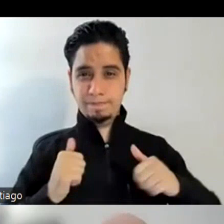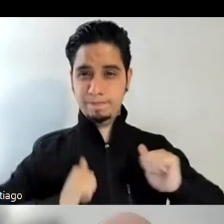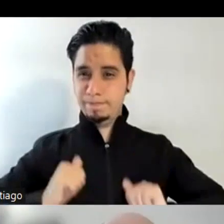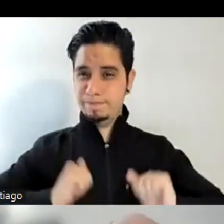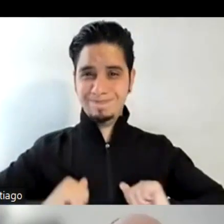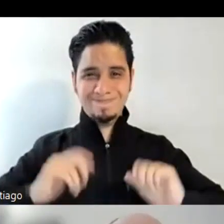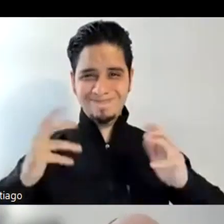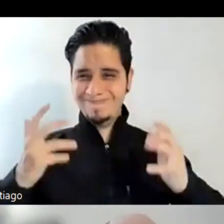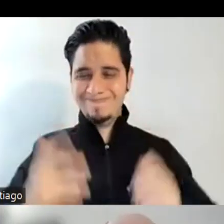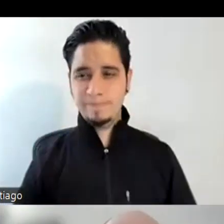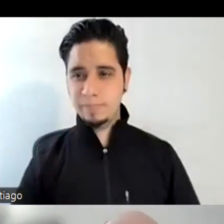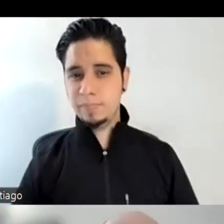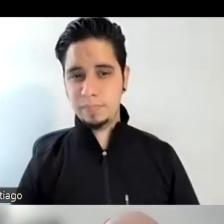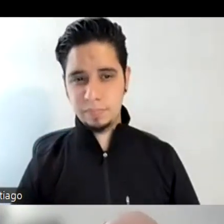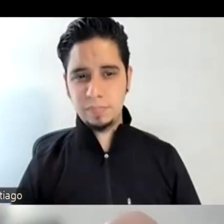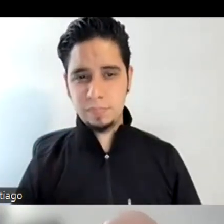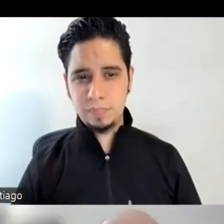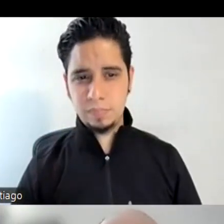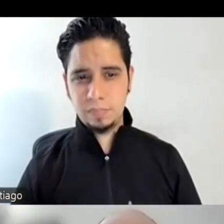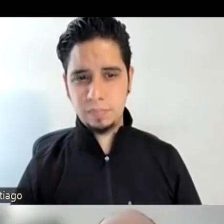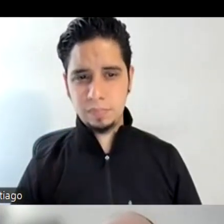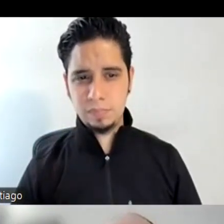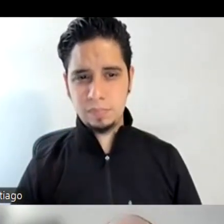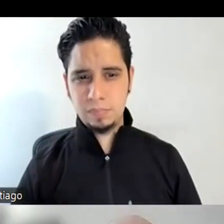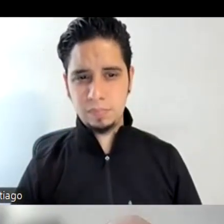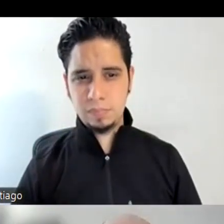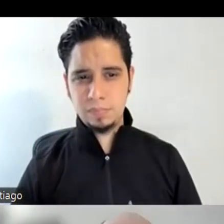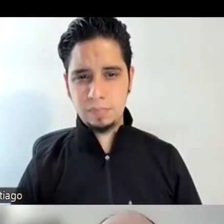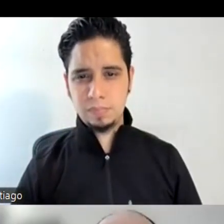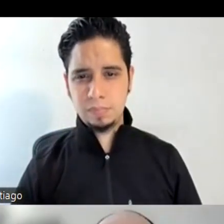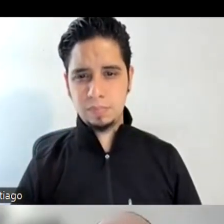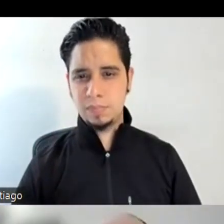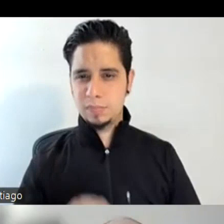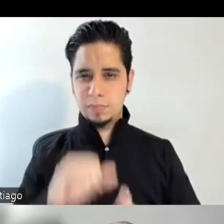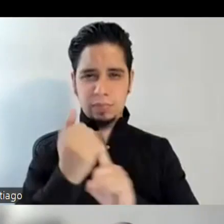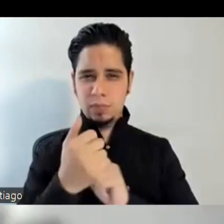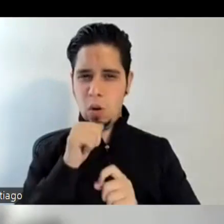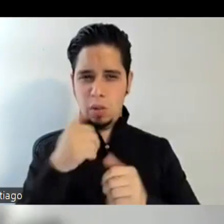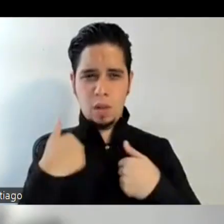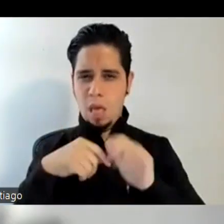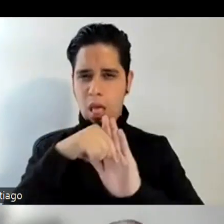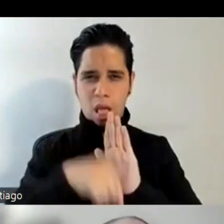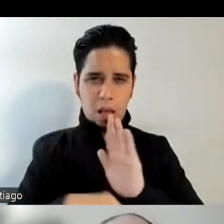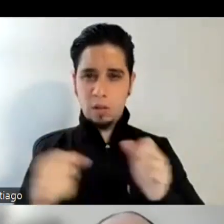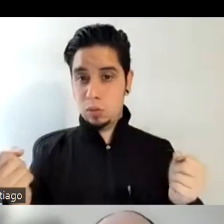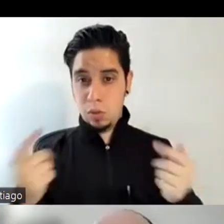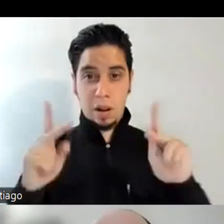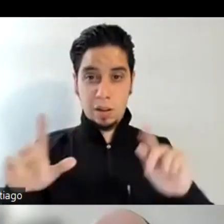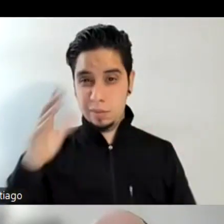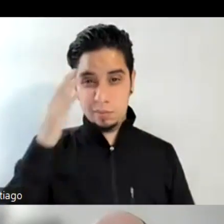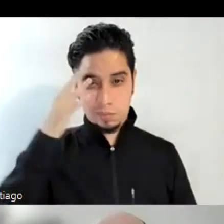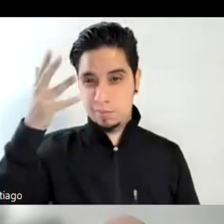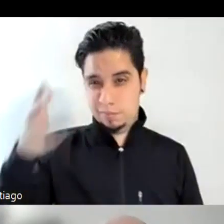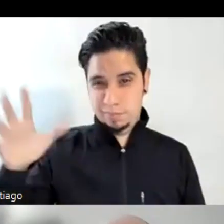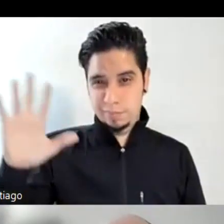claro, y hay unos asuntos que no vamos a entrar aquí. No, sí, todos los conocemos, no tienes que entrar en detalle.